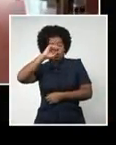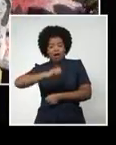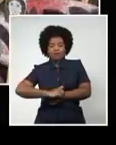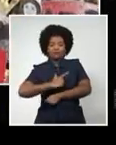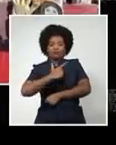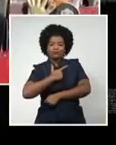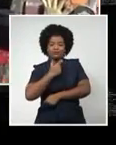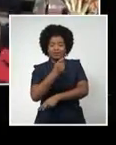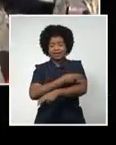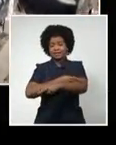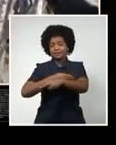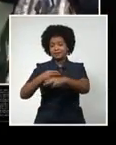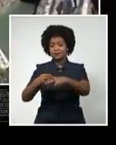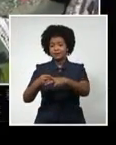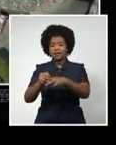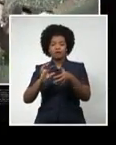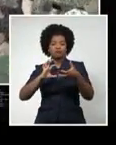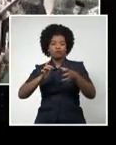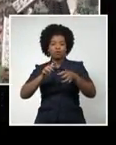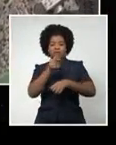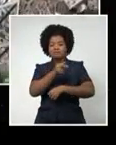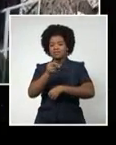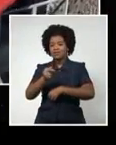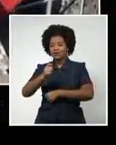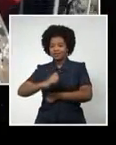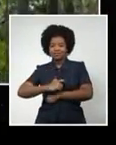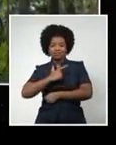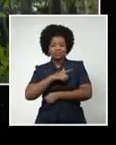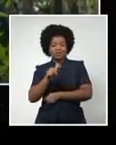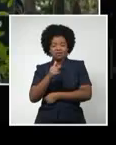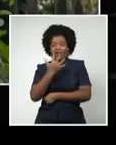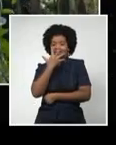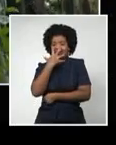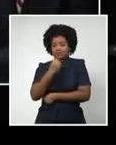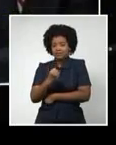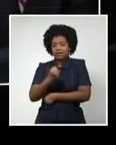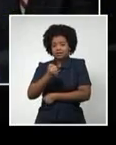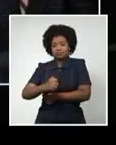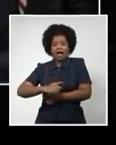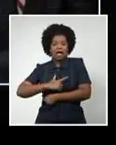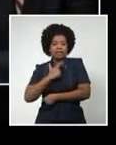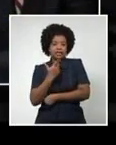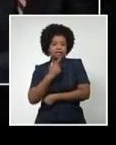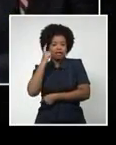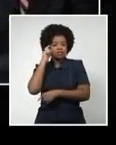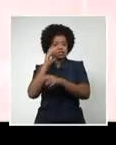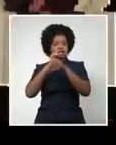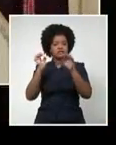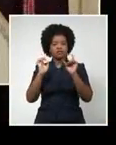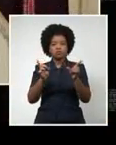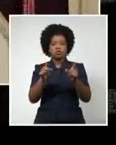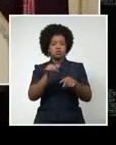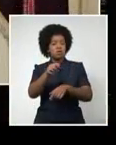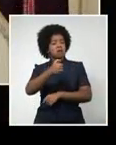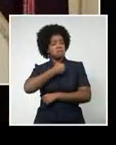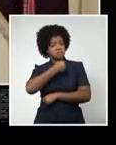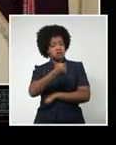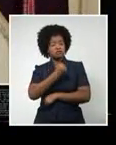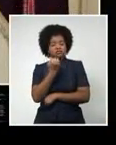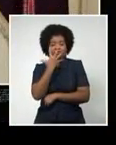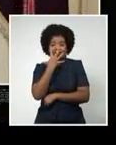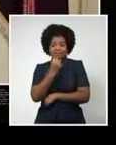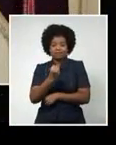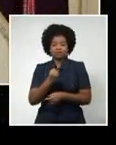su historia, sus escenarios, su gente, eran una atracción para artistas, científicos, políticos y periodistas.